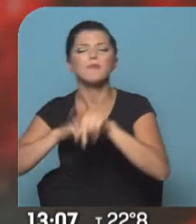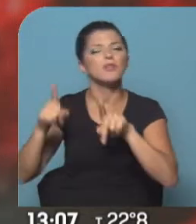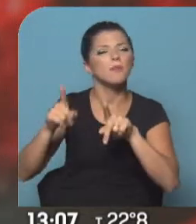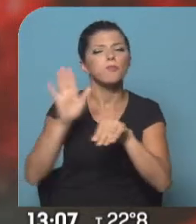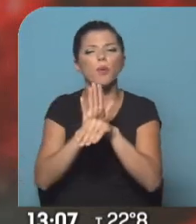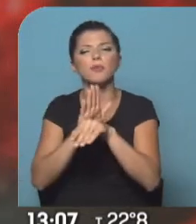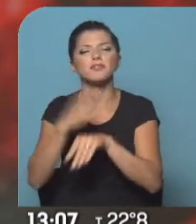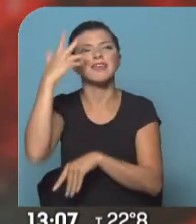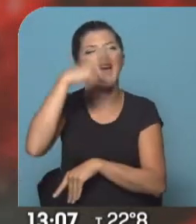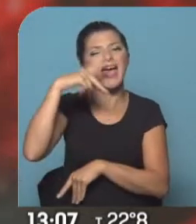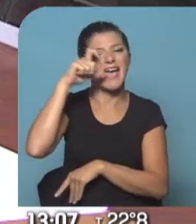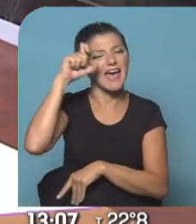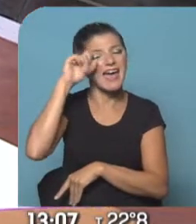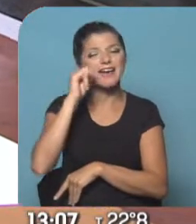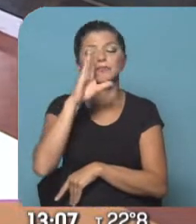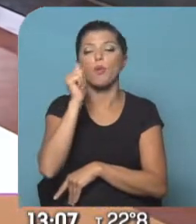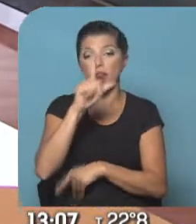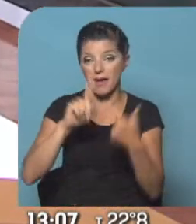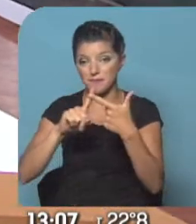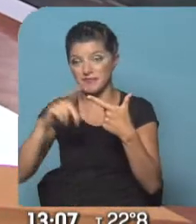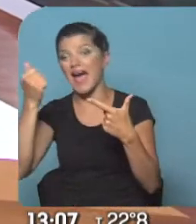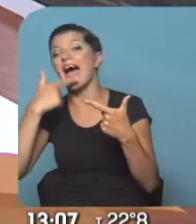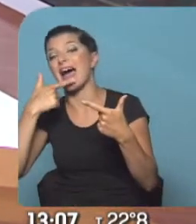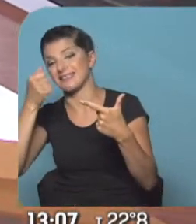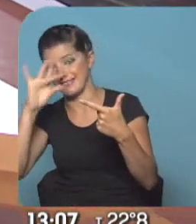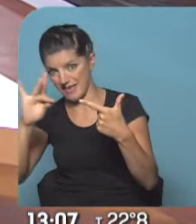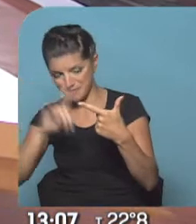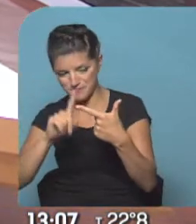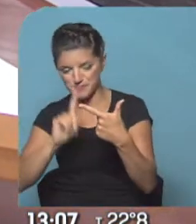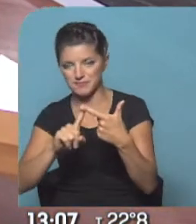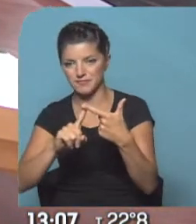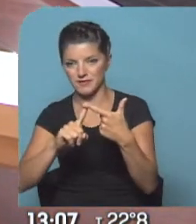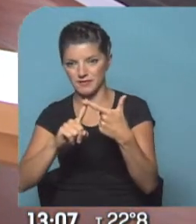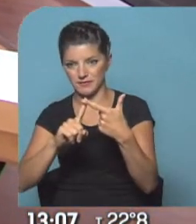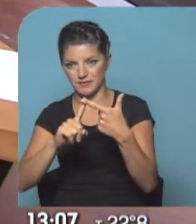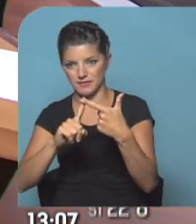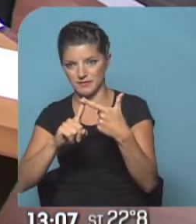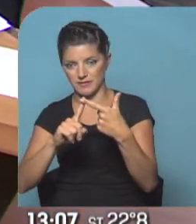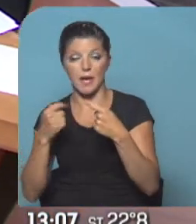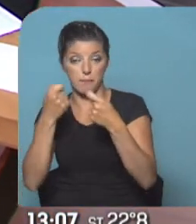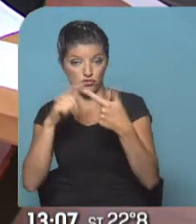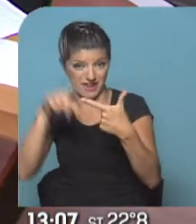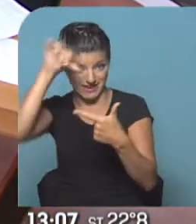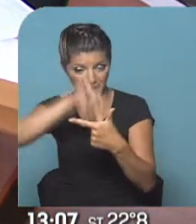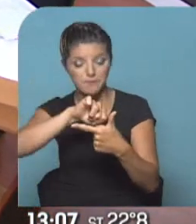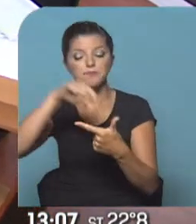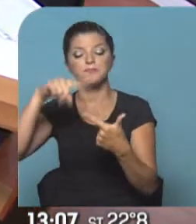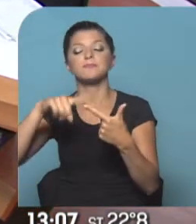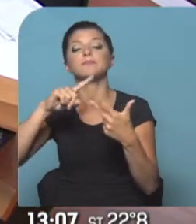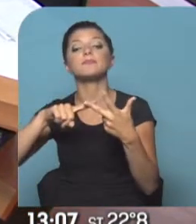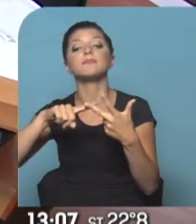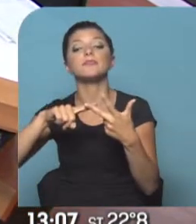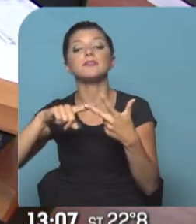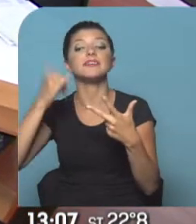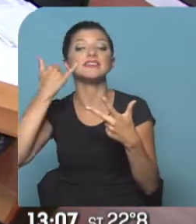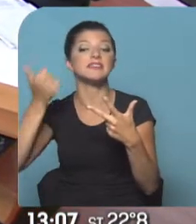entre Hezbollah, Bayar al-Assad, que está también ahí, auspiciado o amparado por Irán, y lo